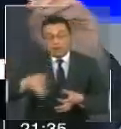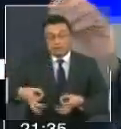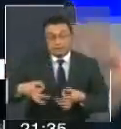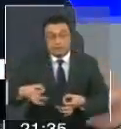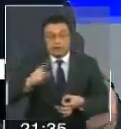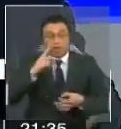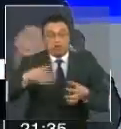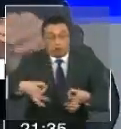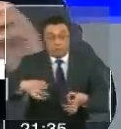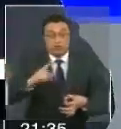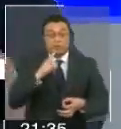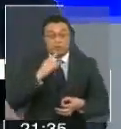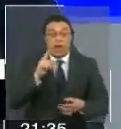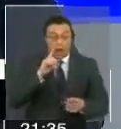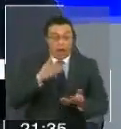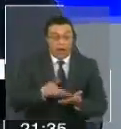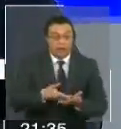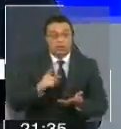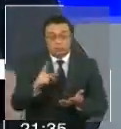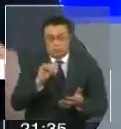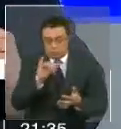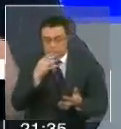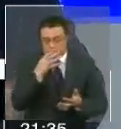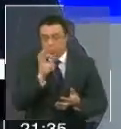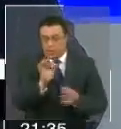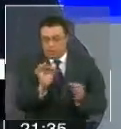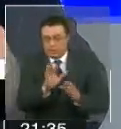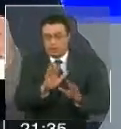antecedentes documentales. Me refiero a ellos enseguida.